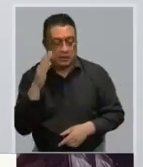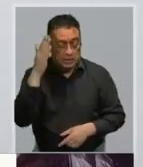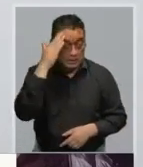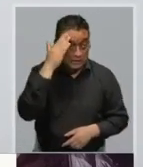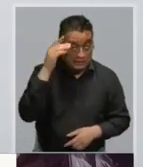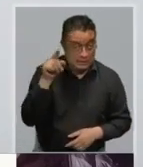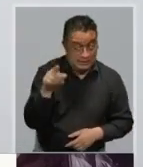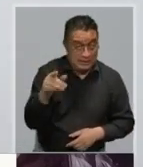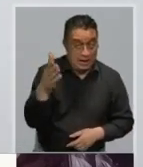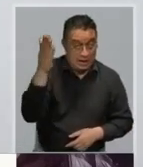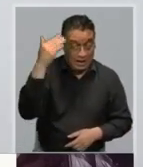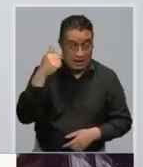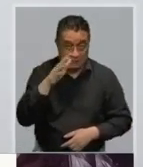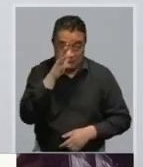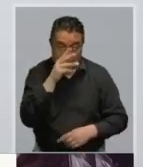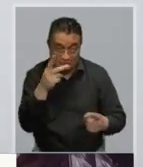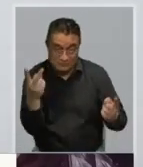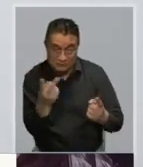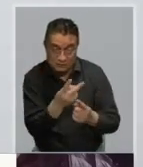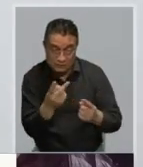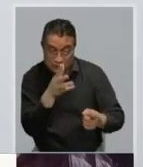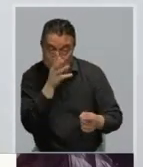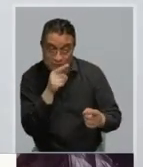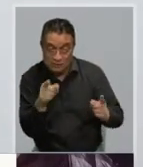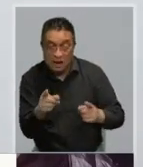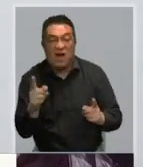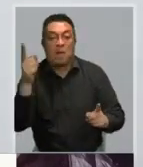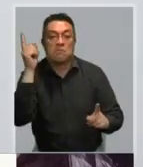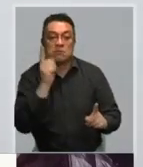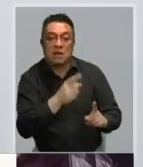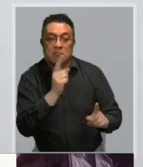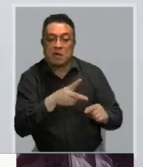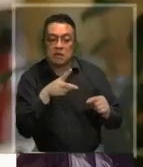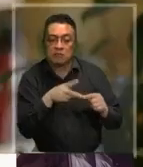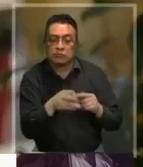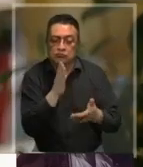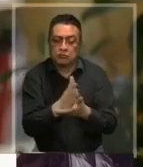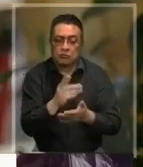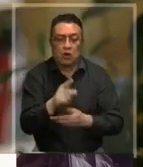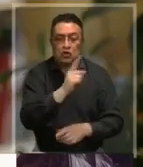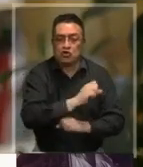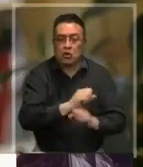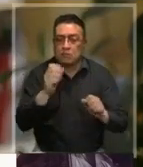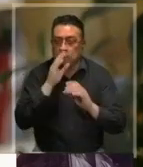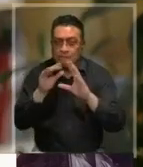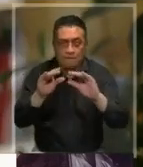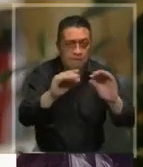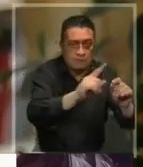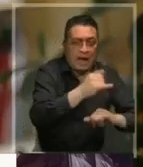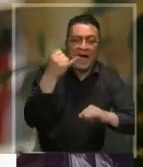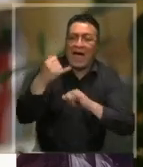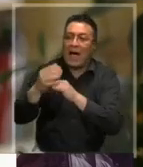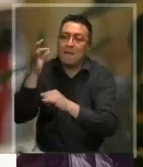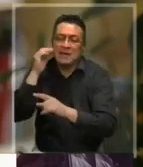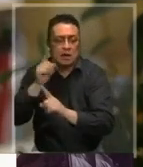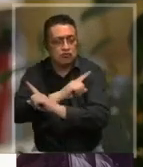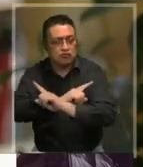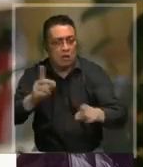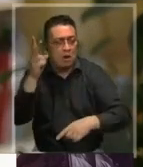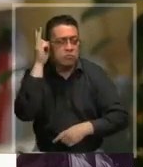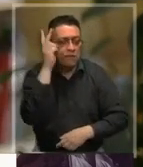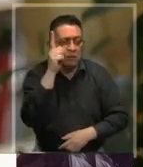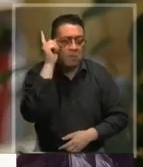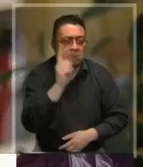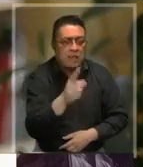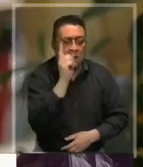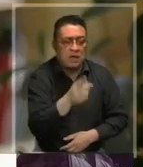esa relación sentimental él le impuso varias restricciones yo no podía hablar no podía tener amigas no podía